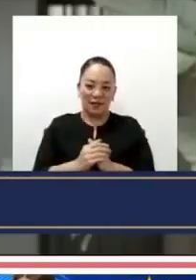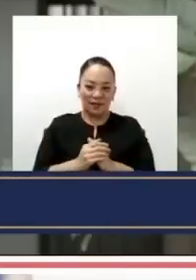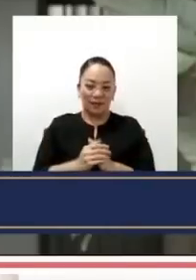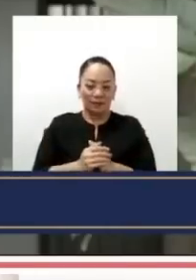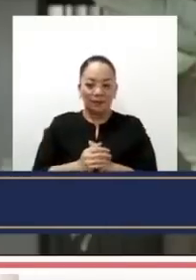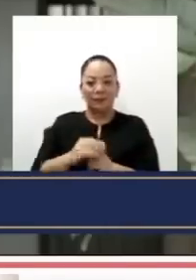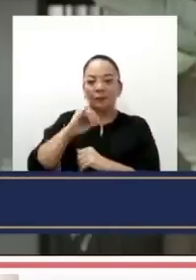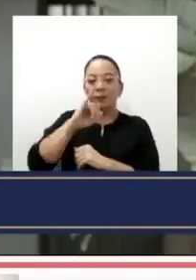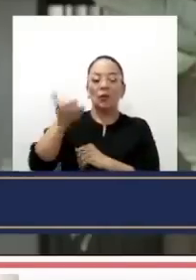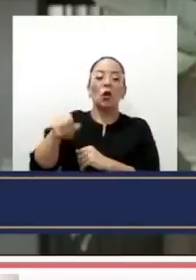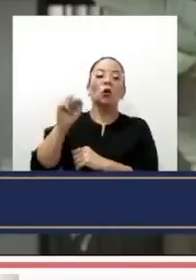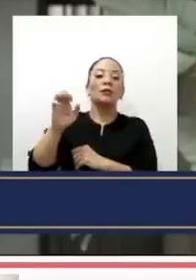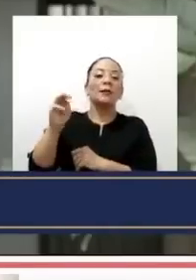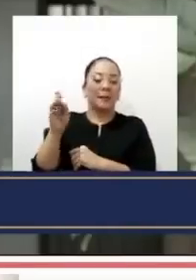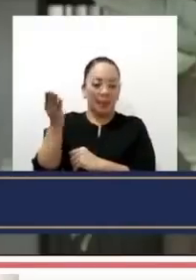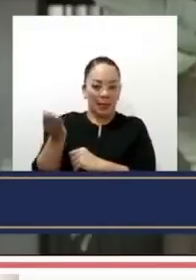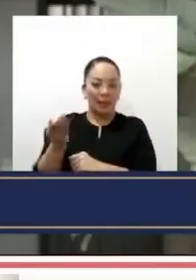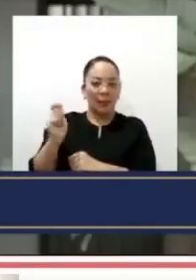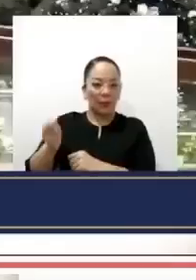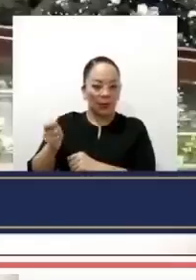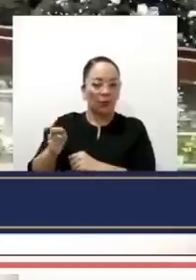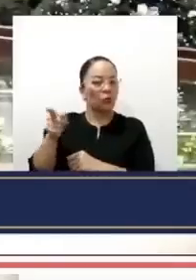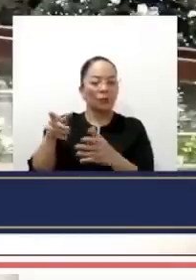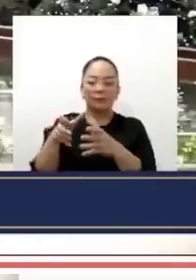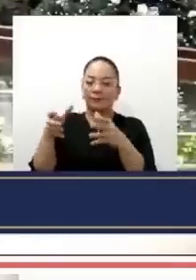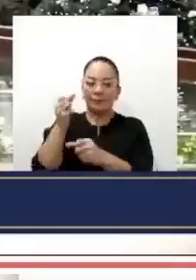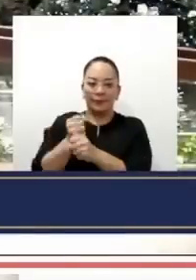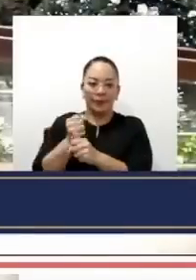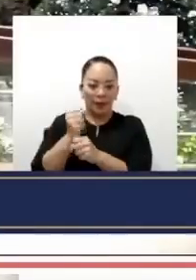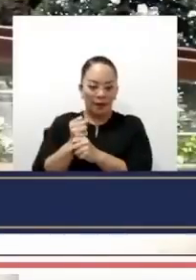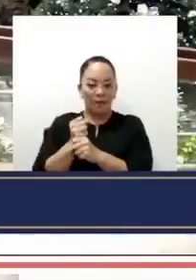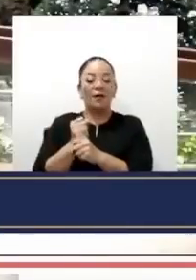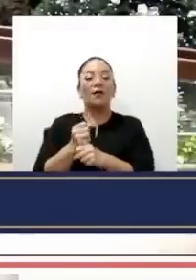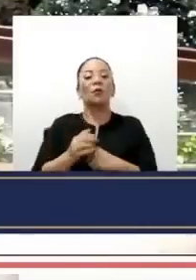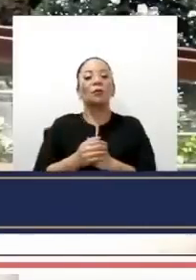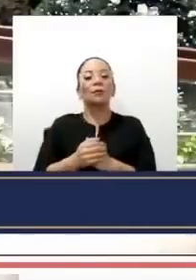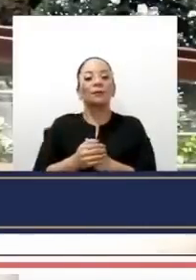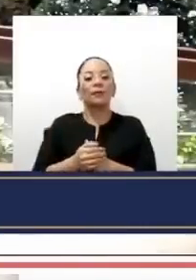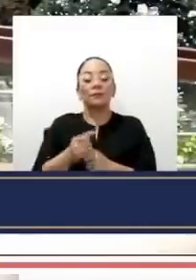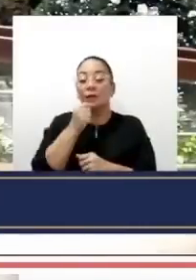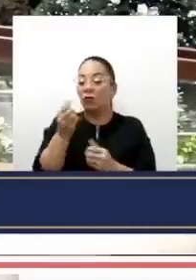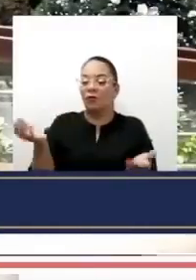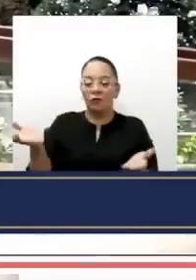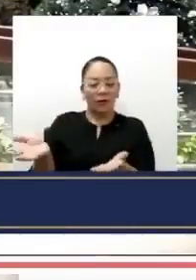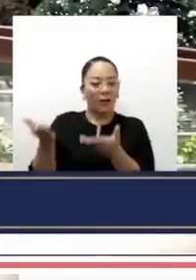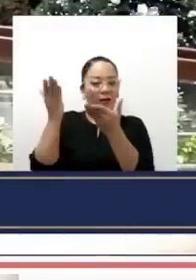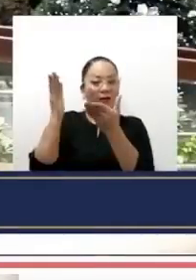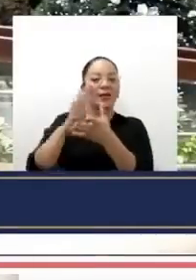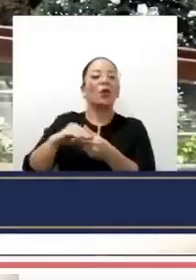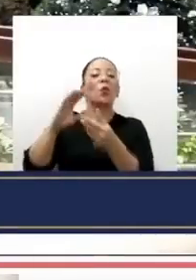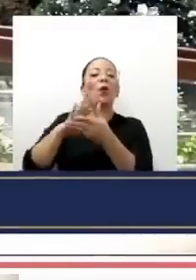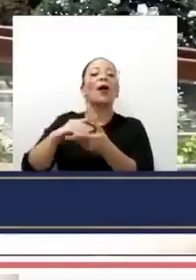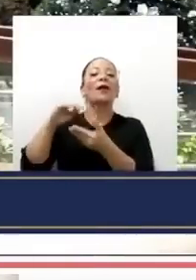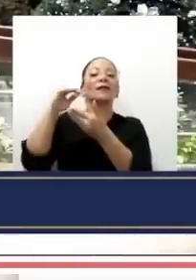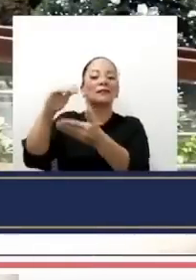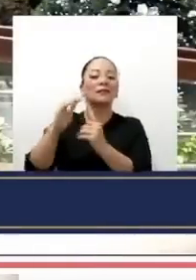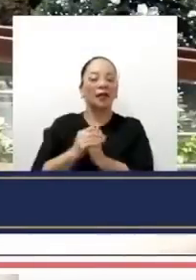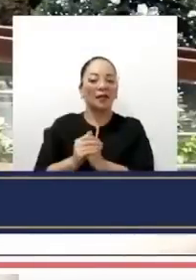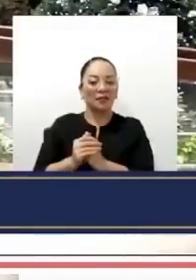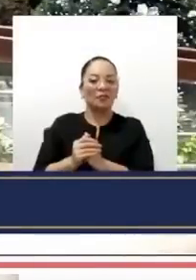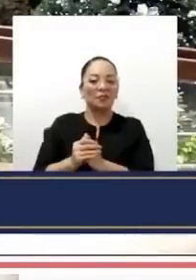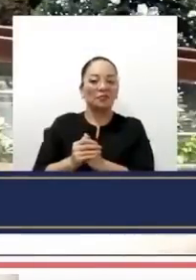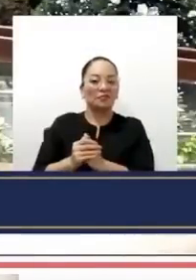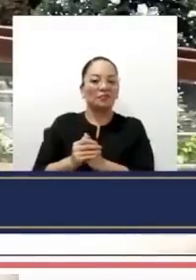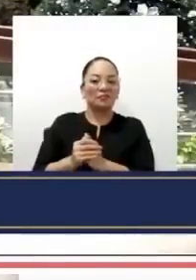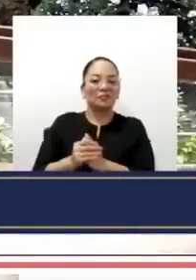Miguel, usted ha hecho un gran trabajo, el micrófono es suyo, cuéntele y si quiere lo jugamos a